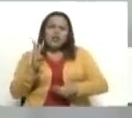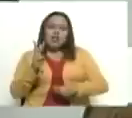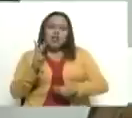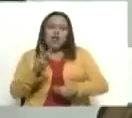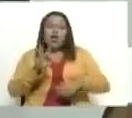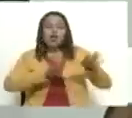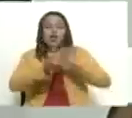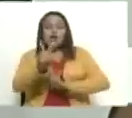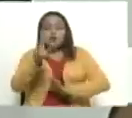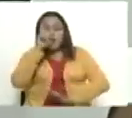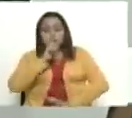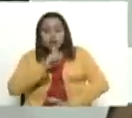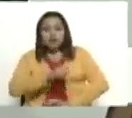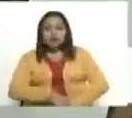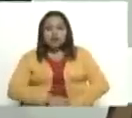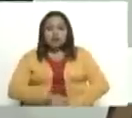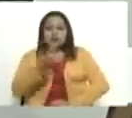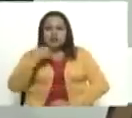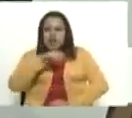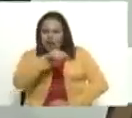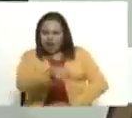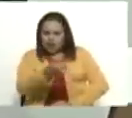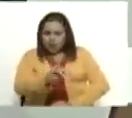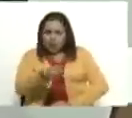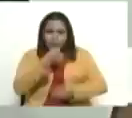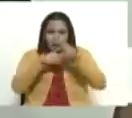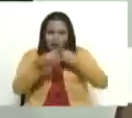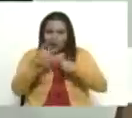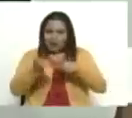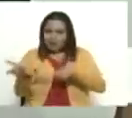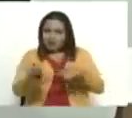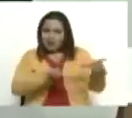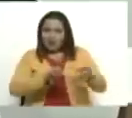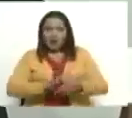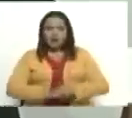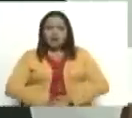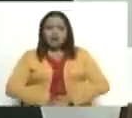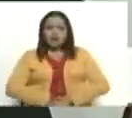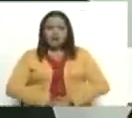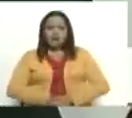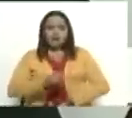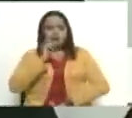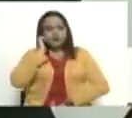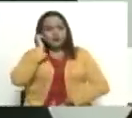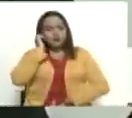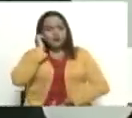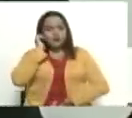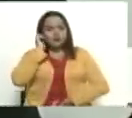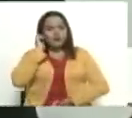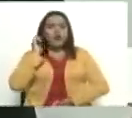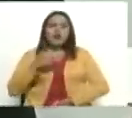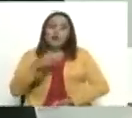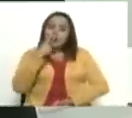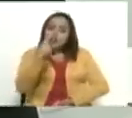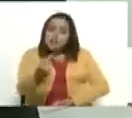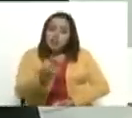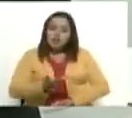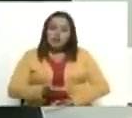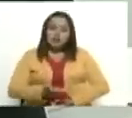allí. La parrilla estaba. Claro, es que lo estoy diciendo, te lo estoy diciendo,